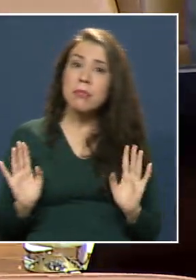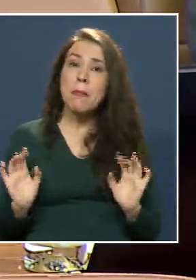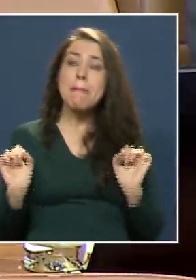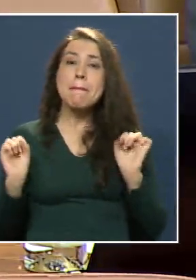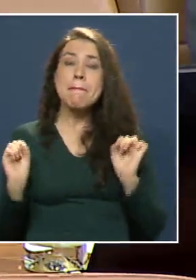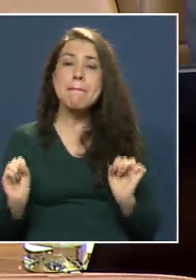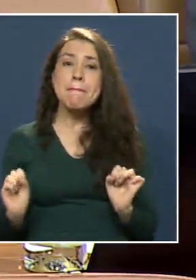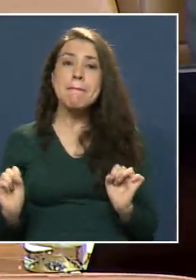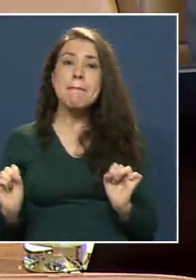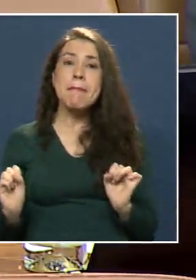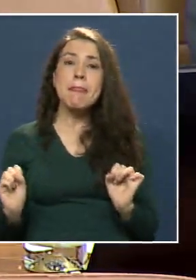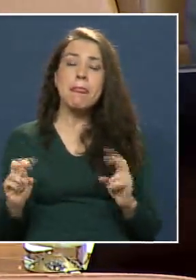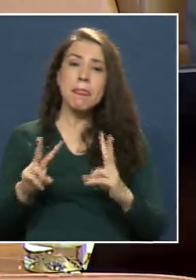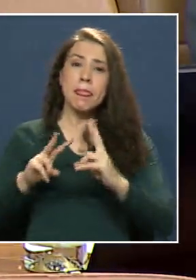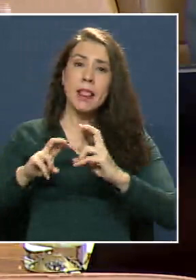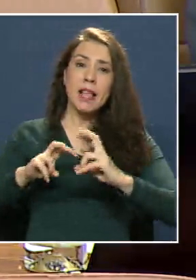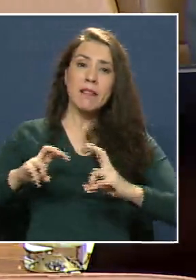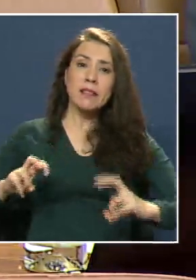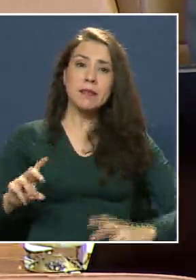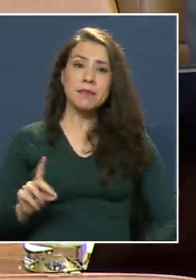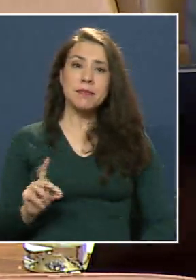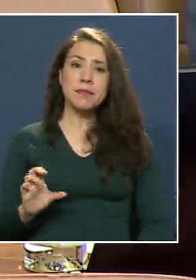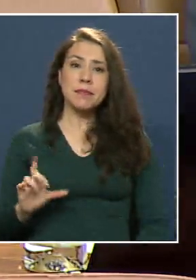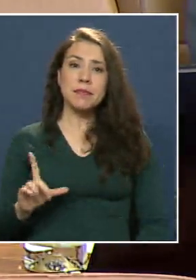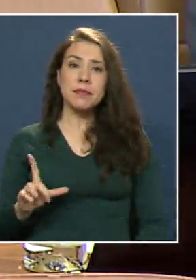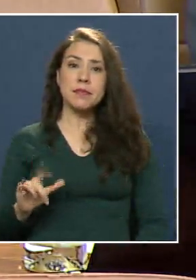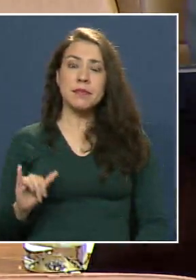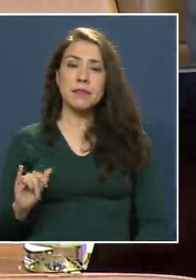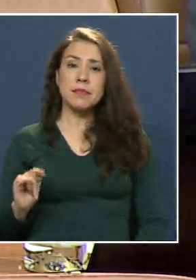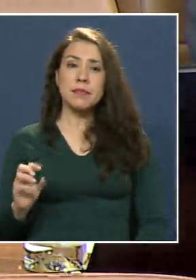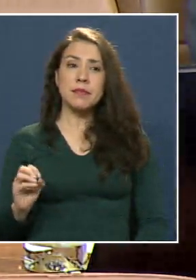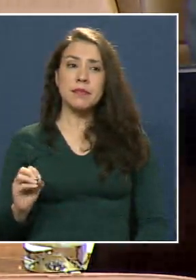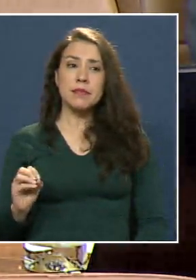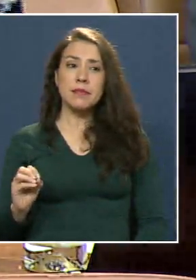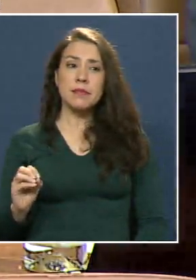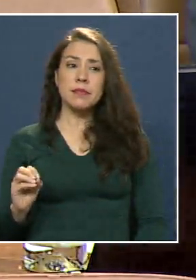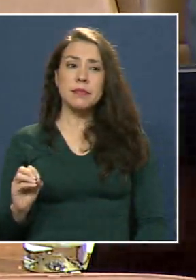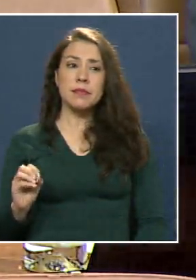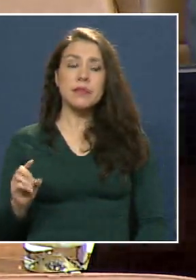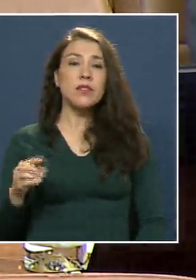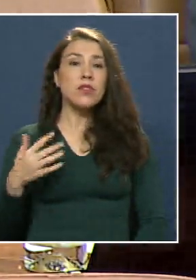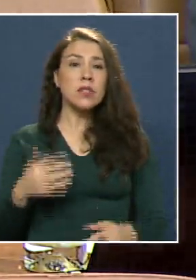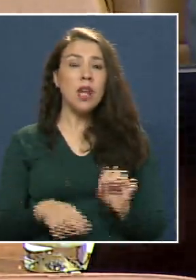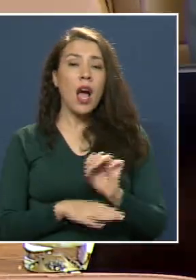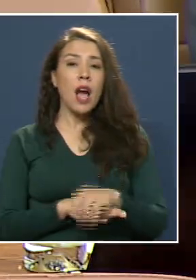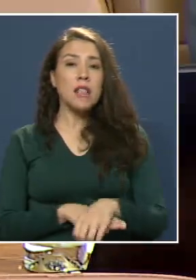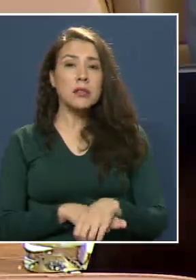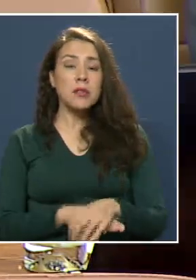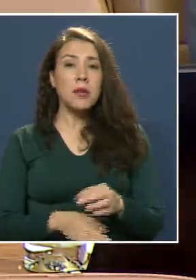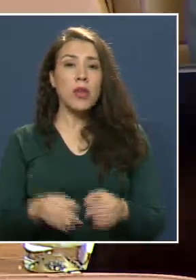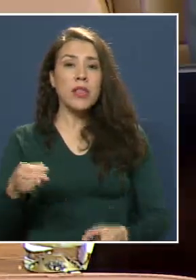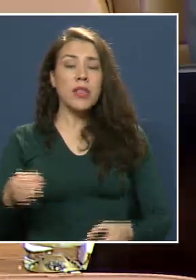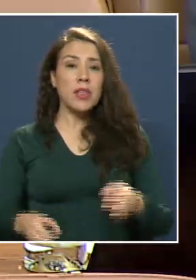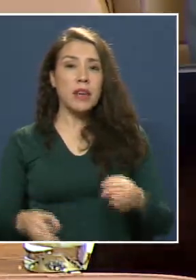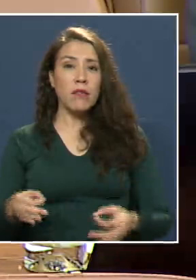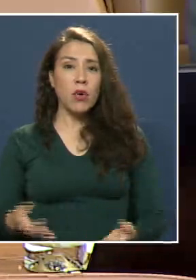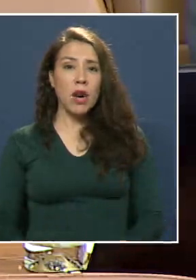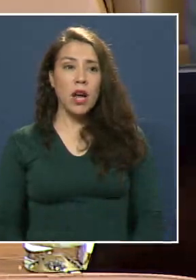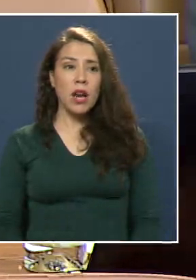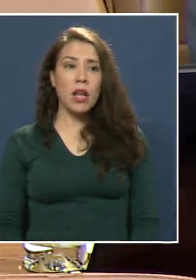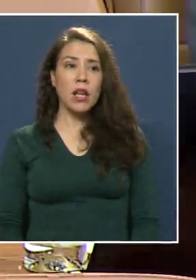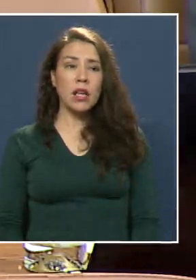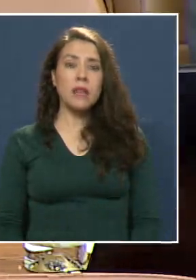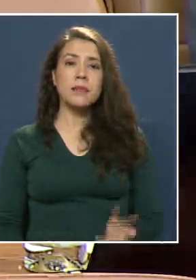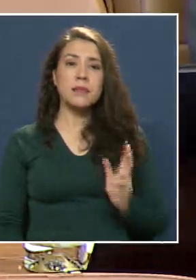posibilidad de que se puedan investigar los delitos, que por lo demás es la doctrina que ya ha aceptado nuestros tribunales de justicia.